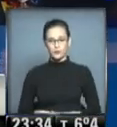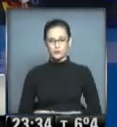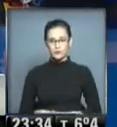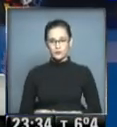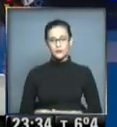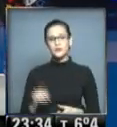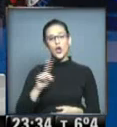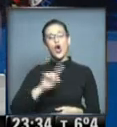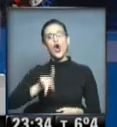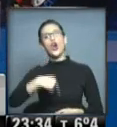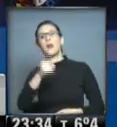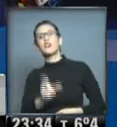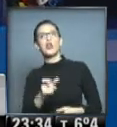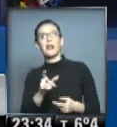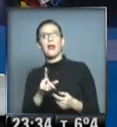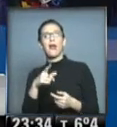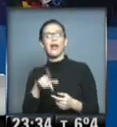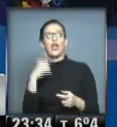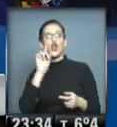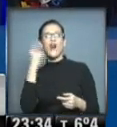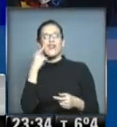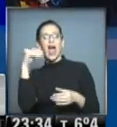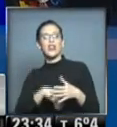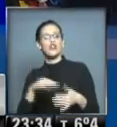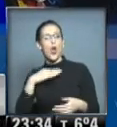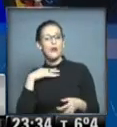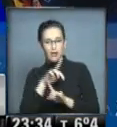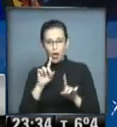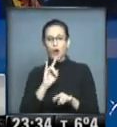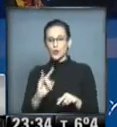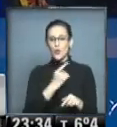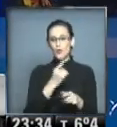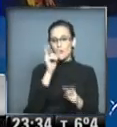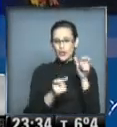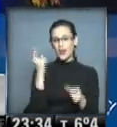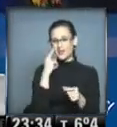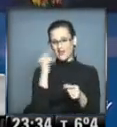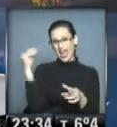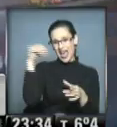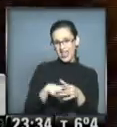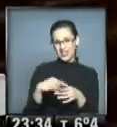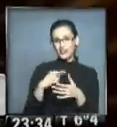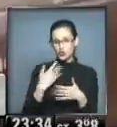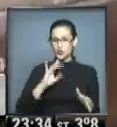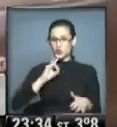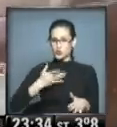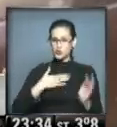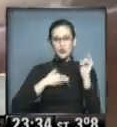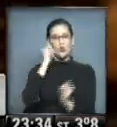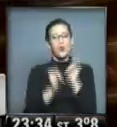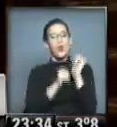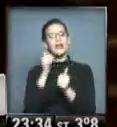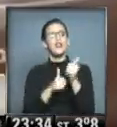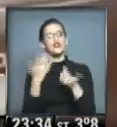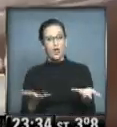alguien de afuera a querer retratar lo que se vive en la Villa, sino que... Es ahí donde dice, che, nosotros podemos contar nuestra historia, digamos.